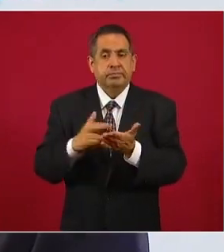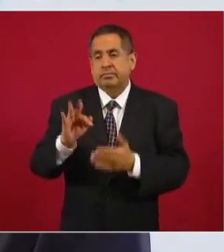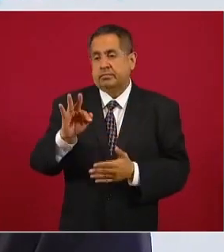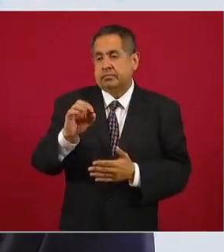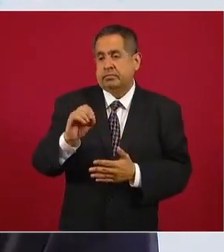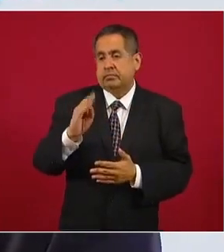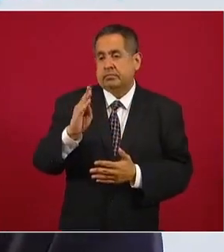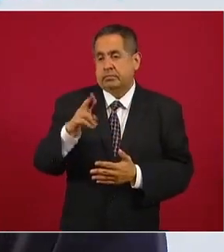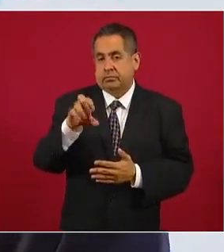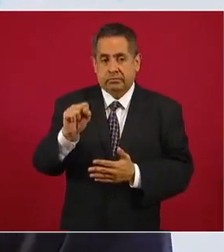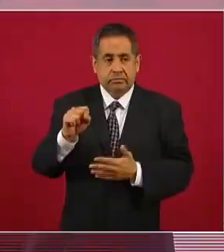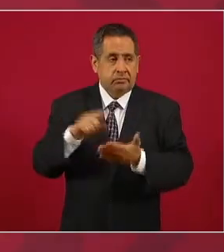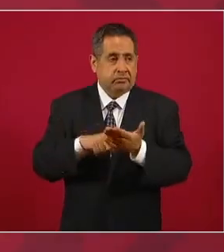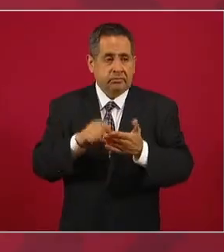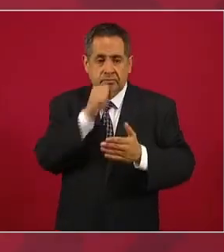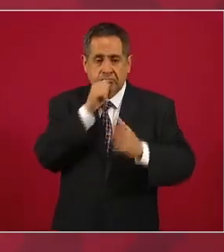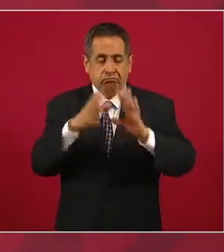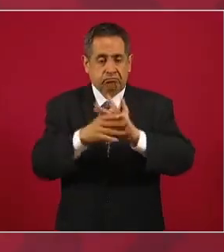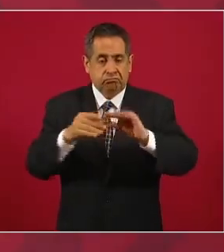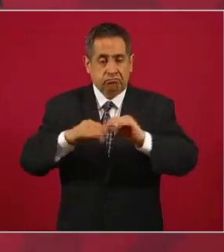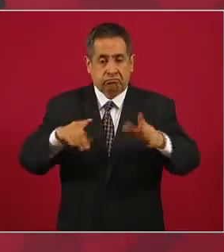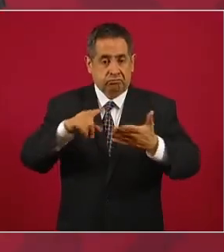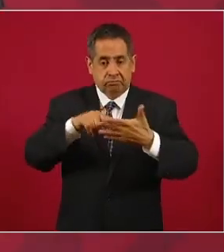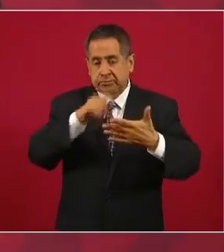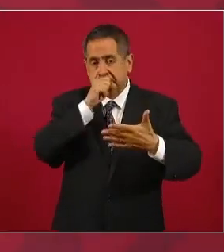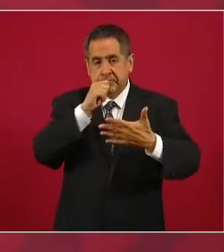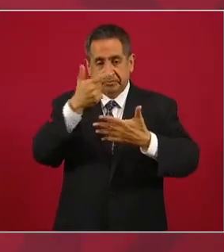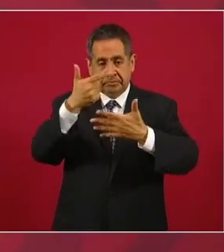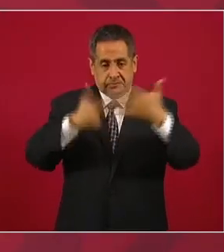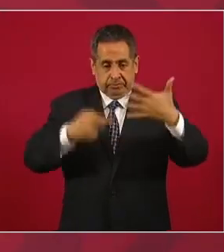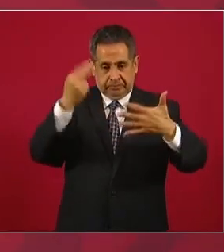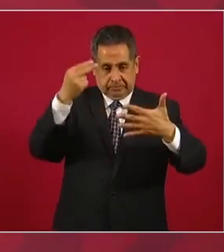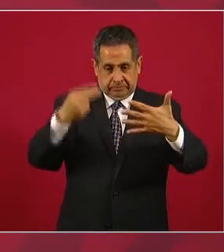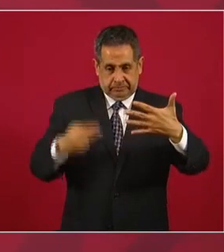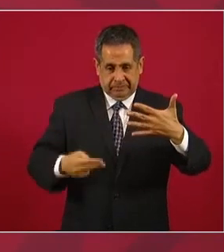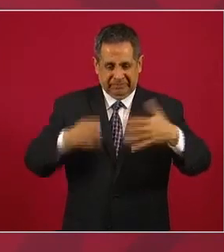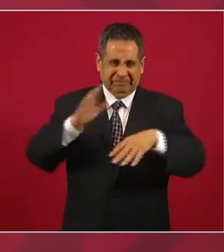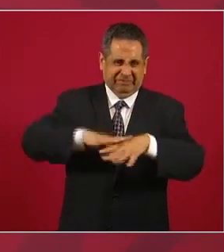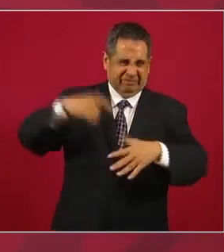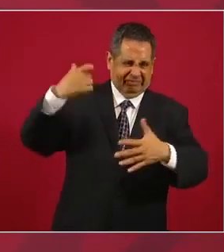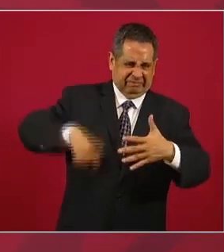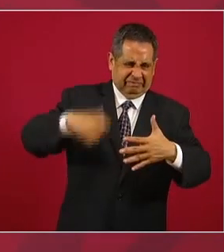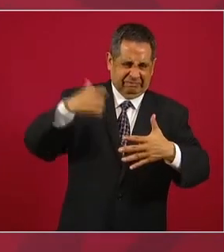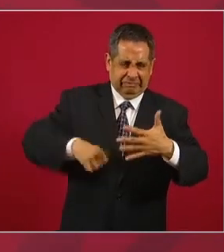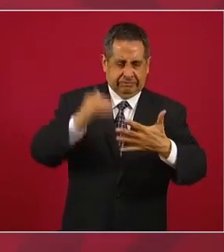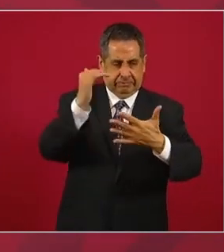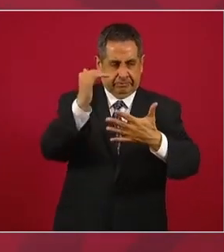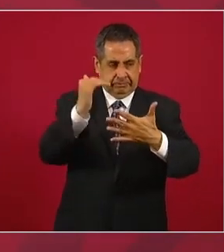cual figuran las personas más ricas del mundo, solo aparecía